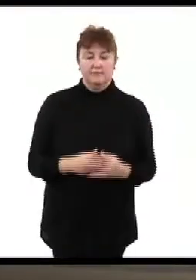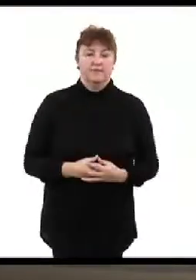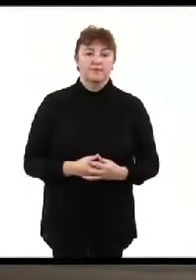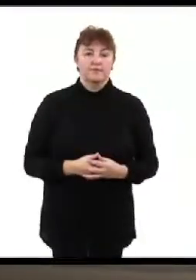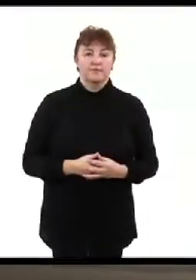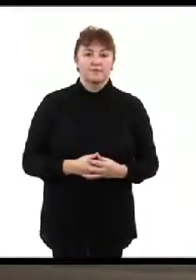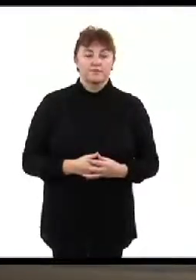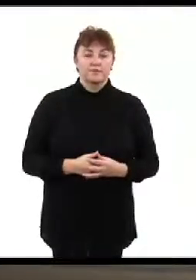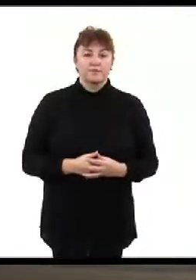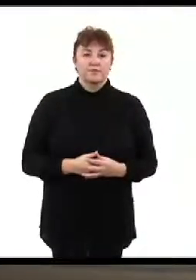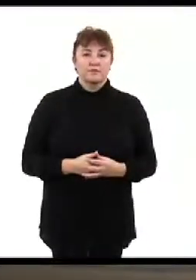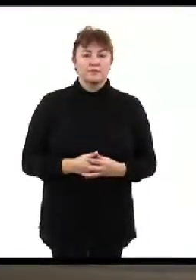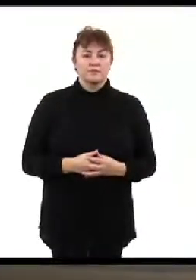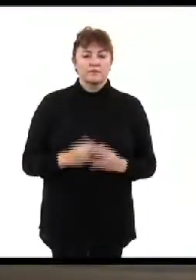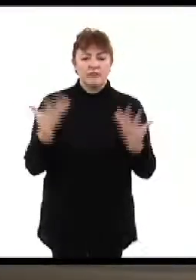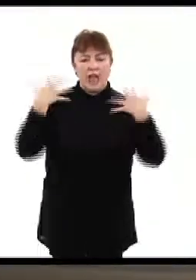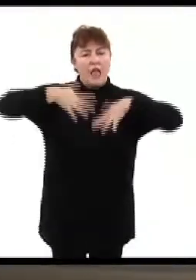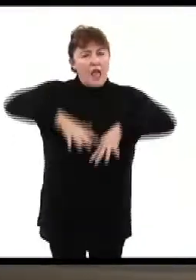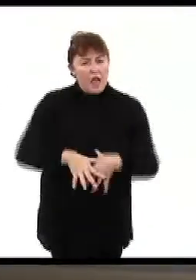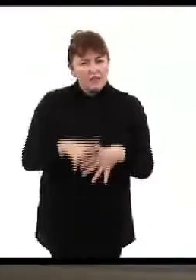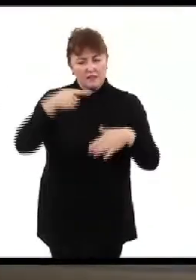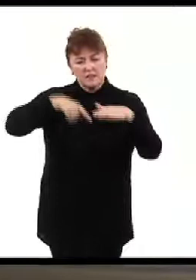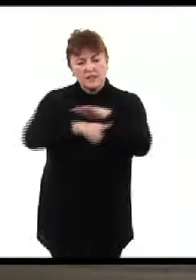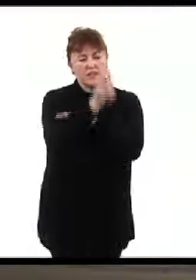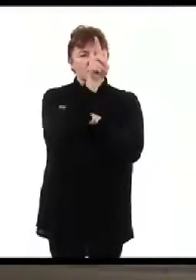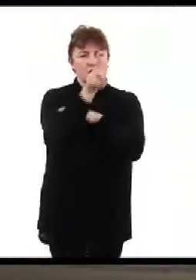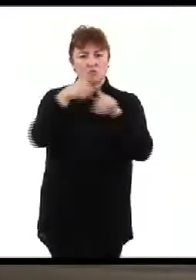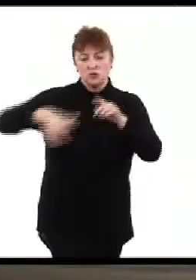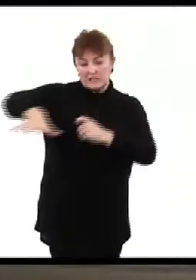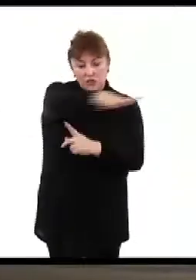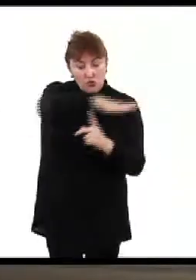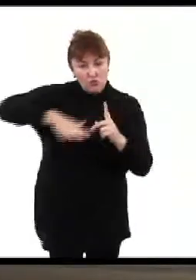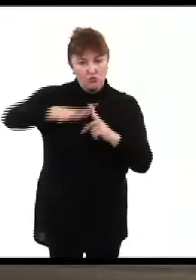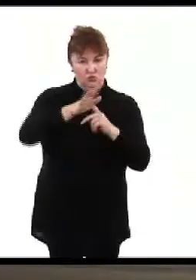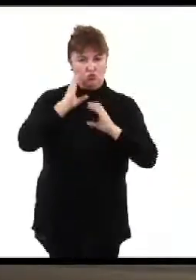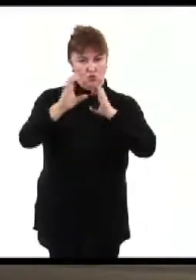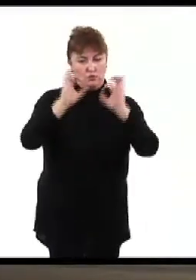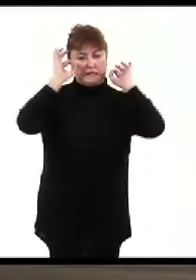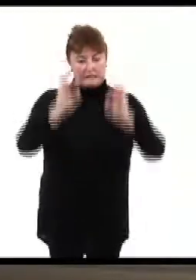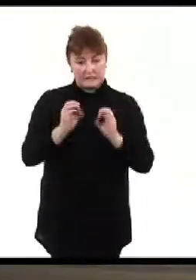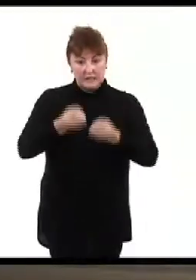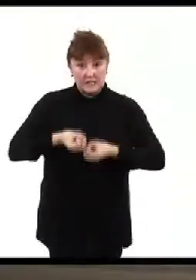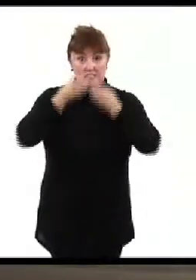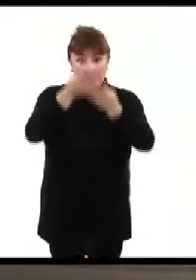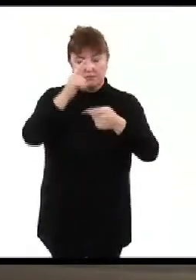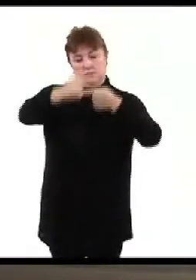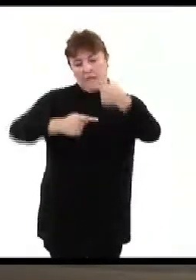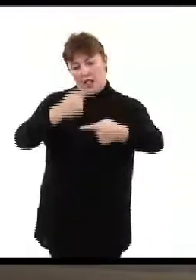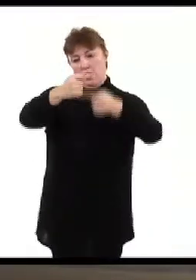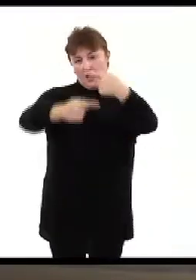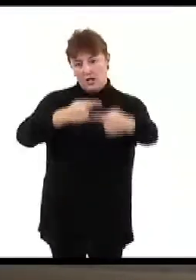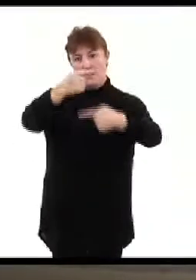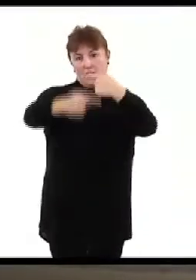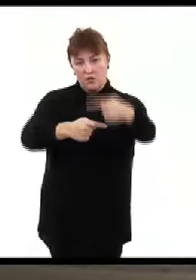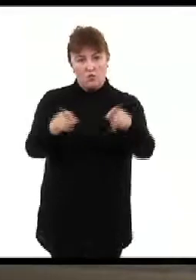Se adquiere y se desarrolla en un contexto comunicativo determinado, y se transmite de generación en